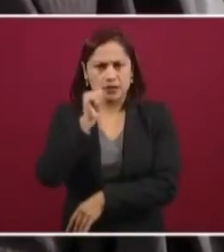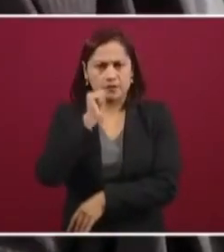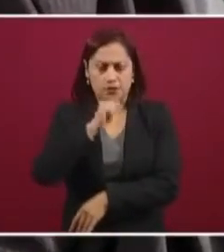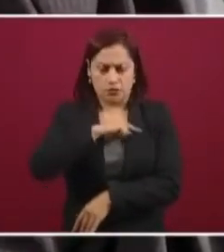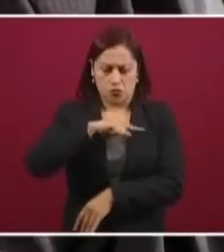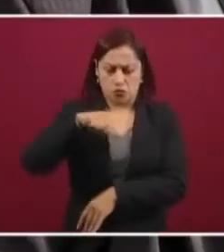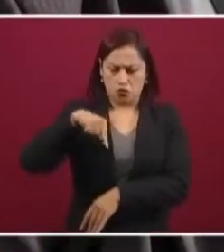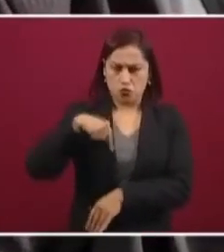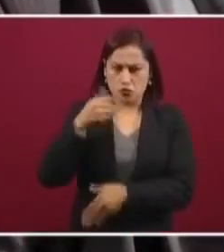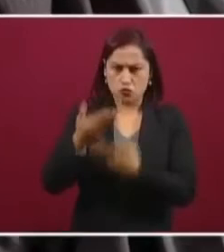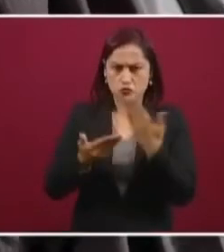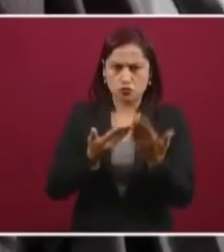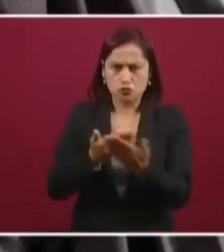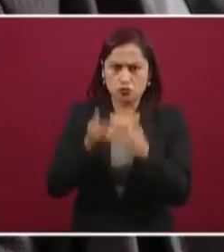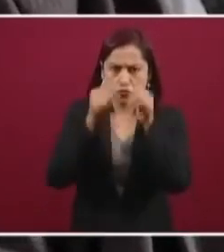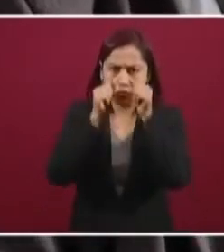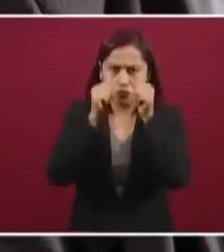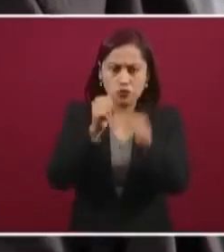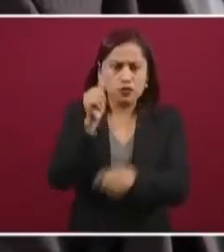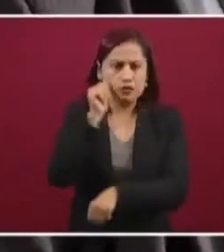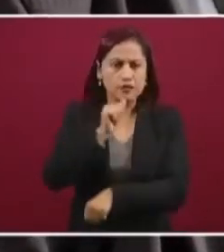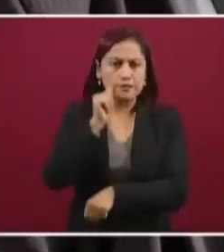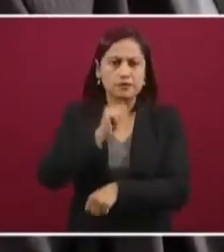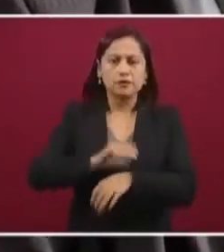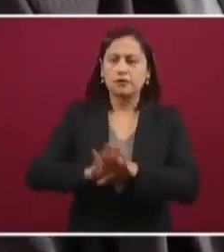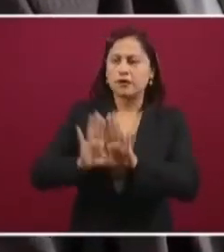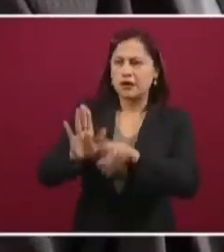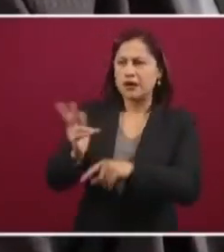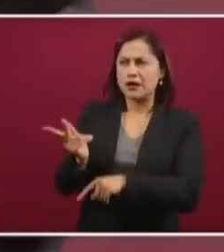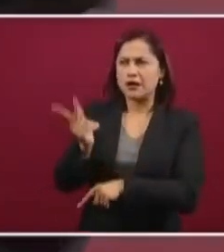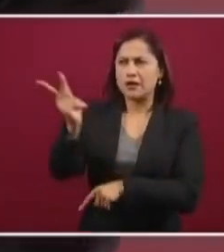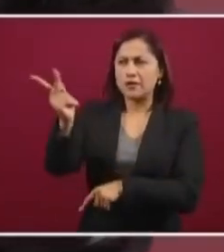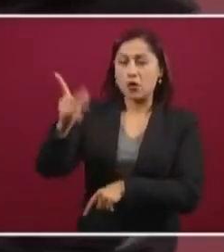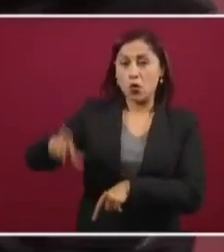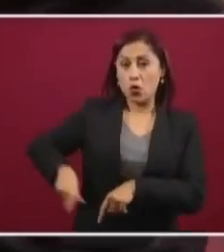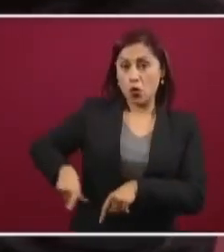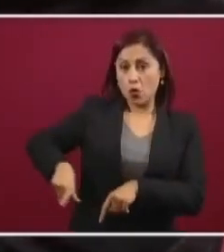nuestra. Pero no hay ningún gobierno interesado en ellos. No, nadie ha planteado eso.